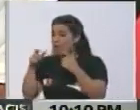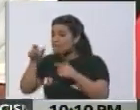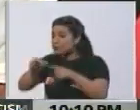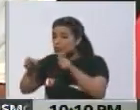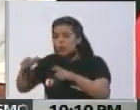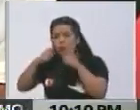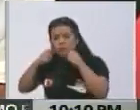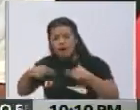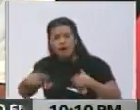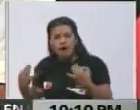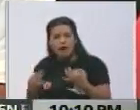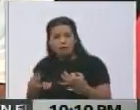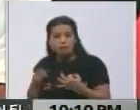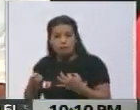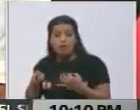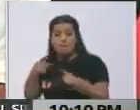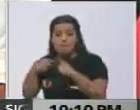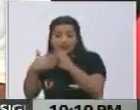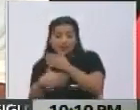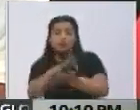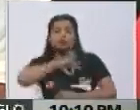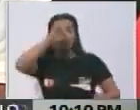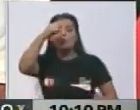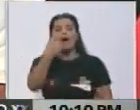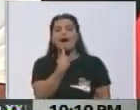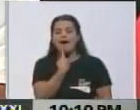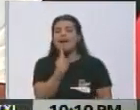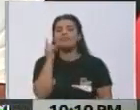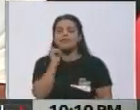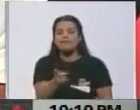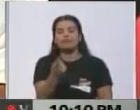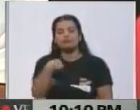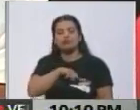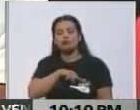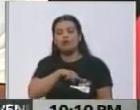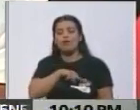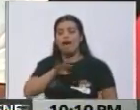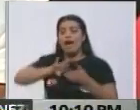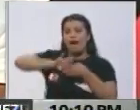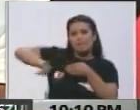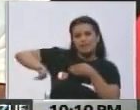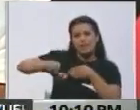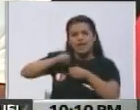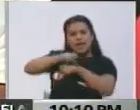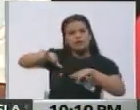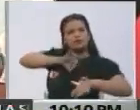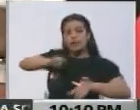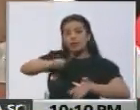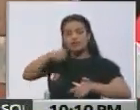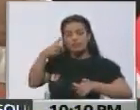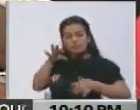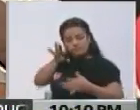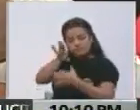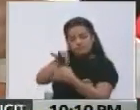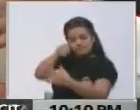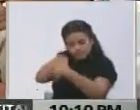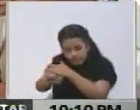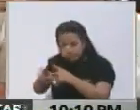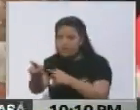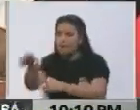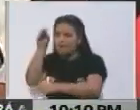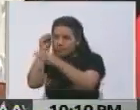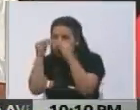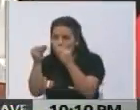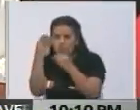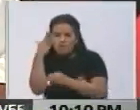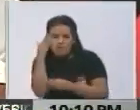socialismo del resto del siglo XXI, tenemos que meternos en las redes sociales, meternos intensamente con los contenidos, con las formas